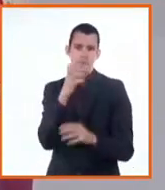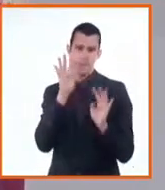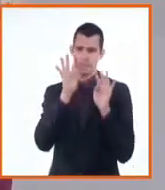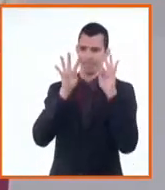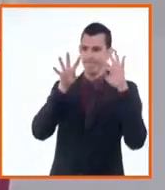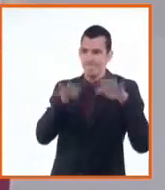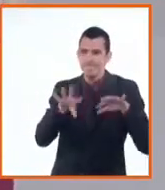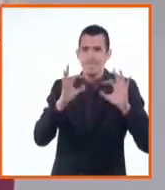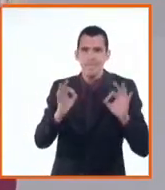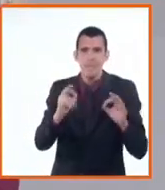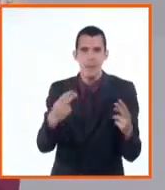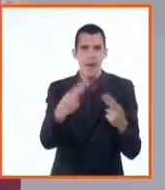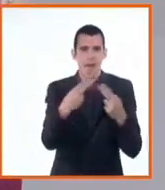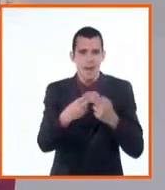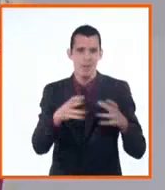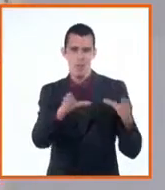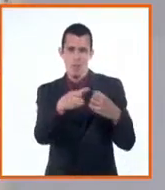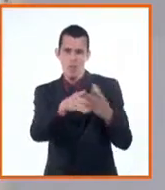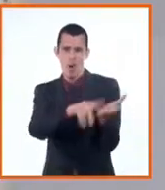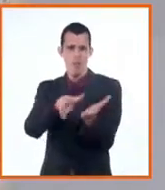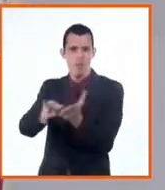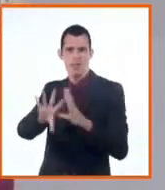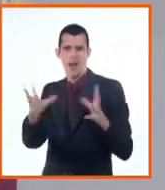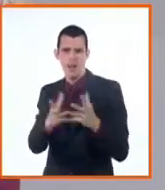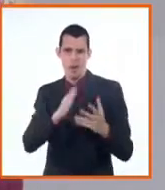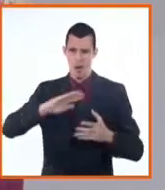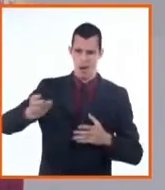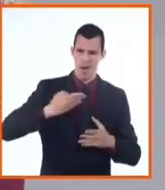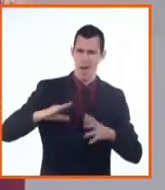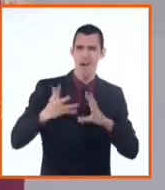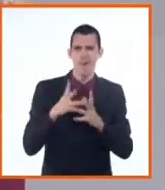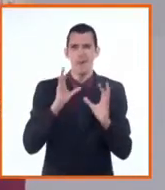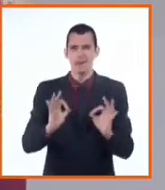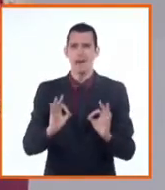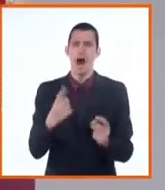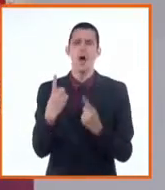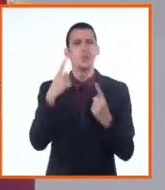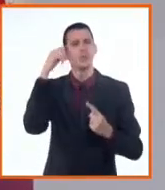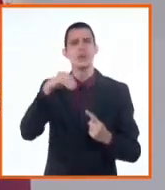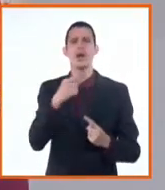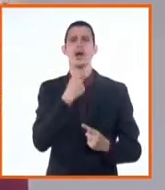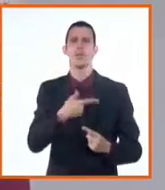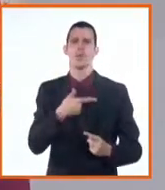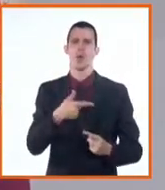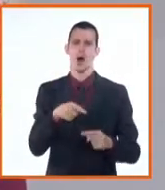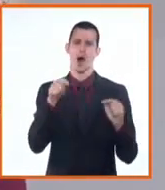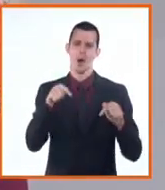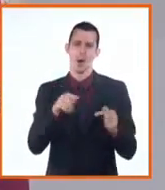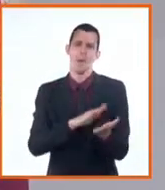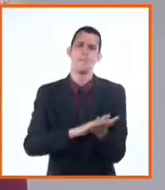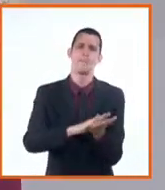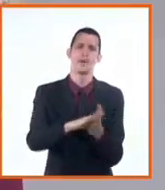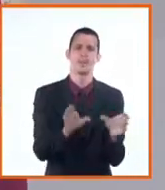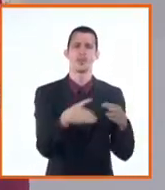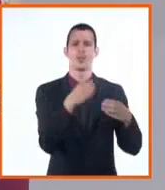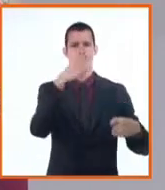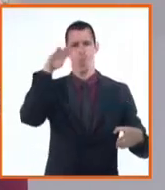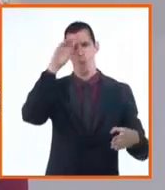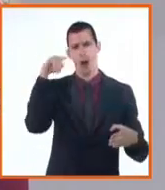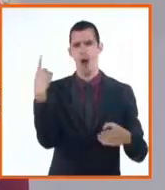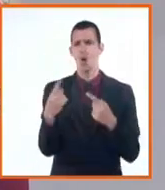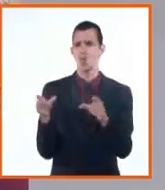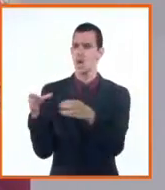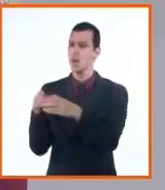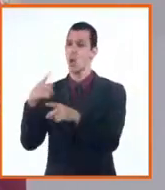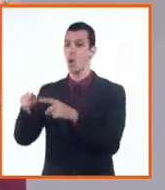han debilitado por llamarlo de alguna manera algunos equipos por la salida de jugadores Pero eso no